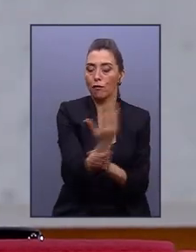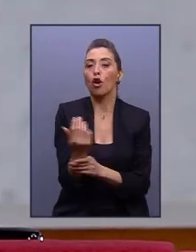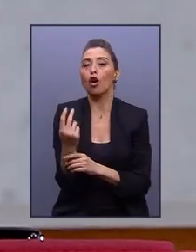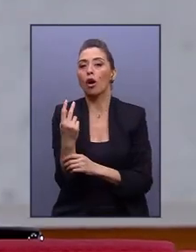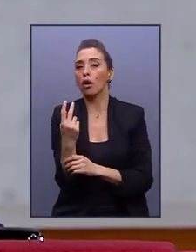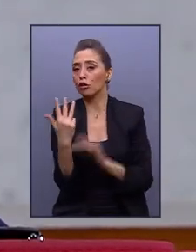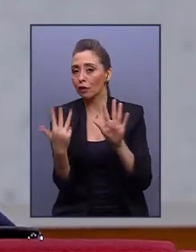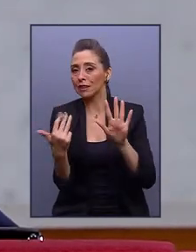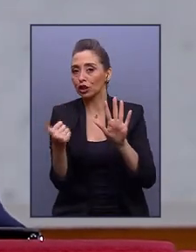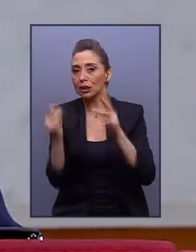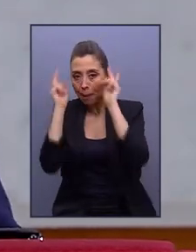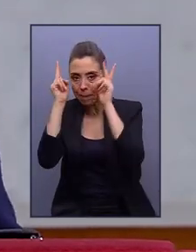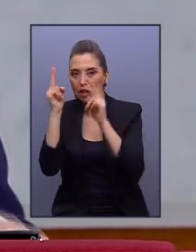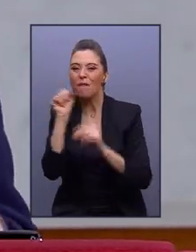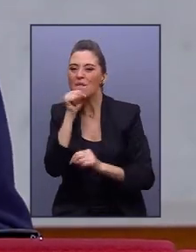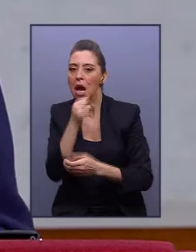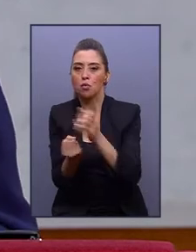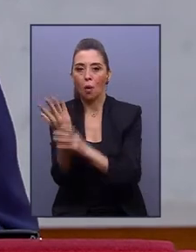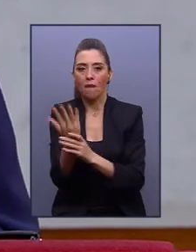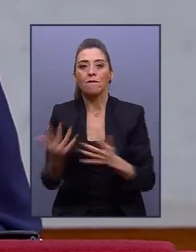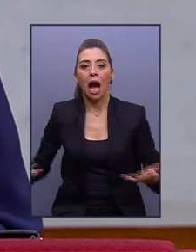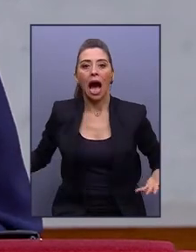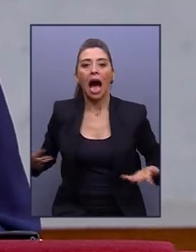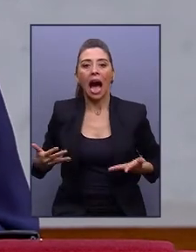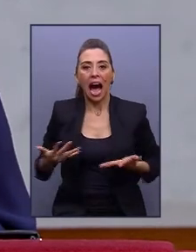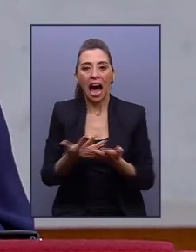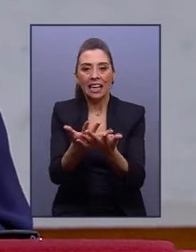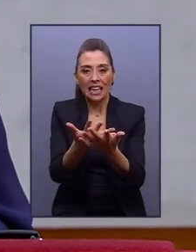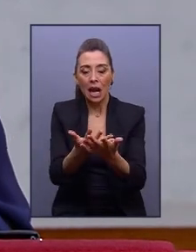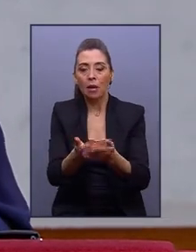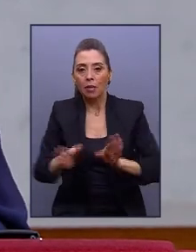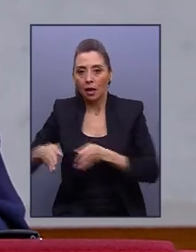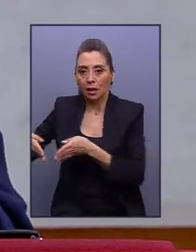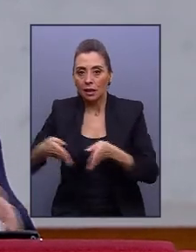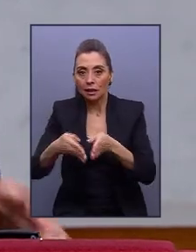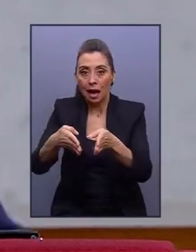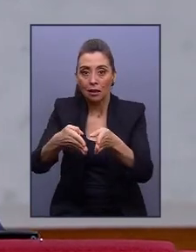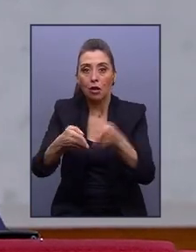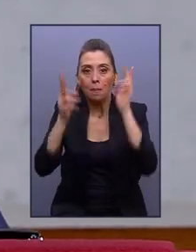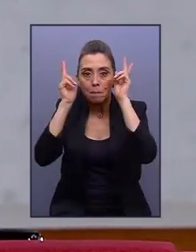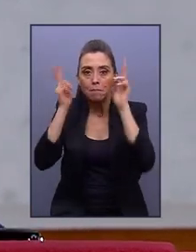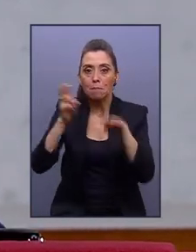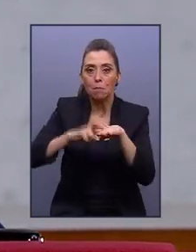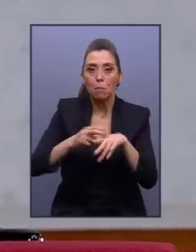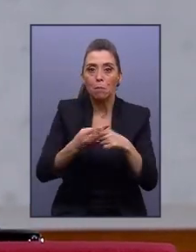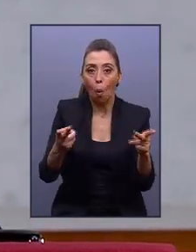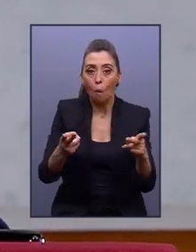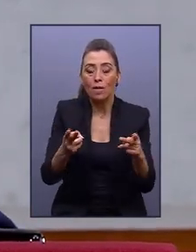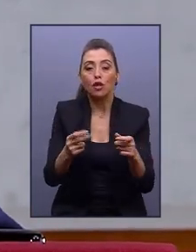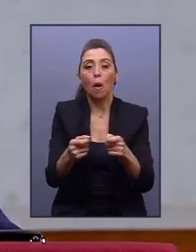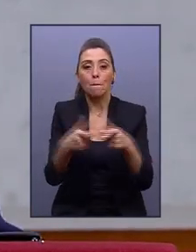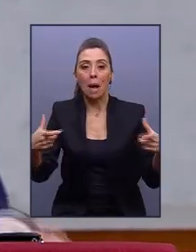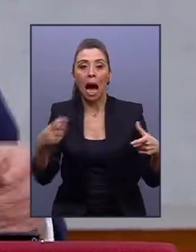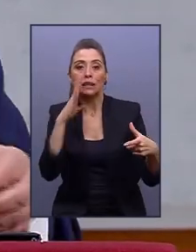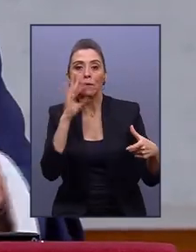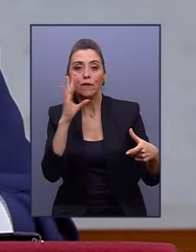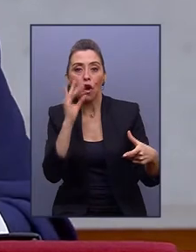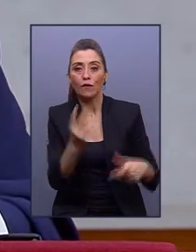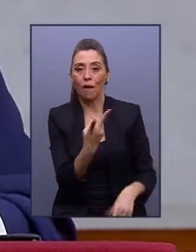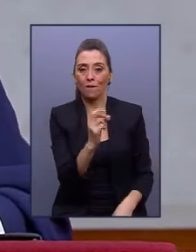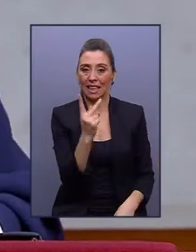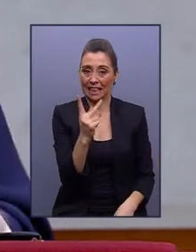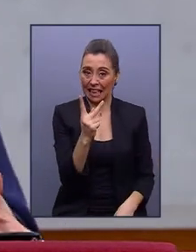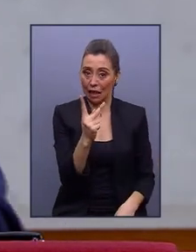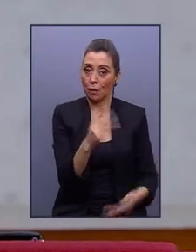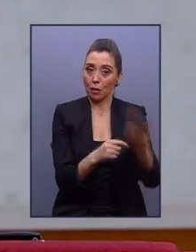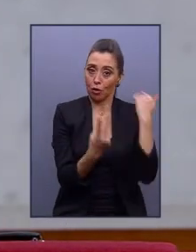micros. De hecho, estamos construyendo la red de corredores de transporte público más grande del país en la región del Biobío. Pasaremos de 20